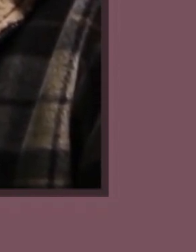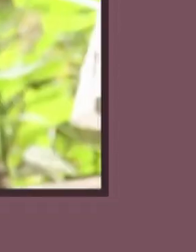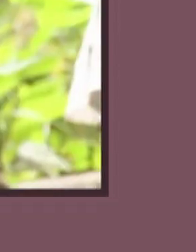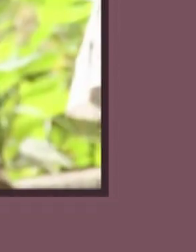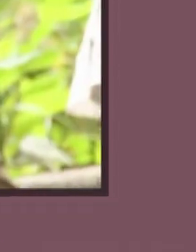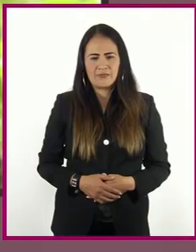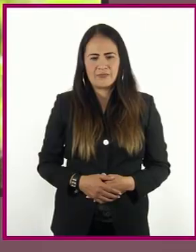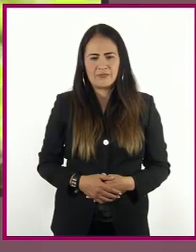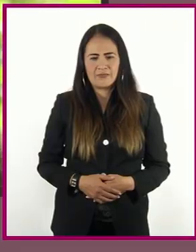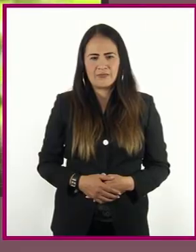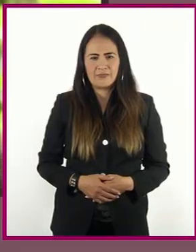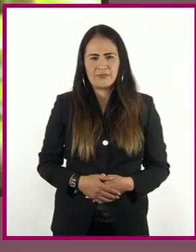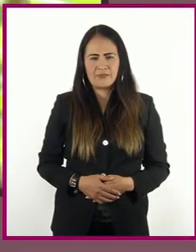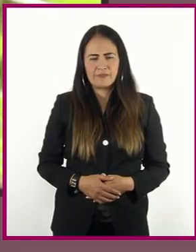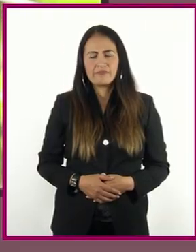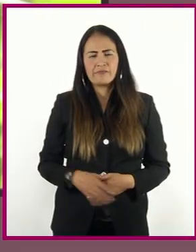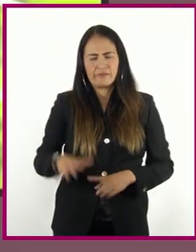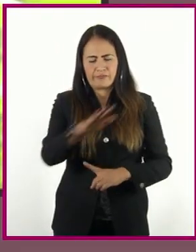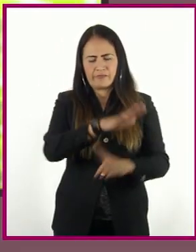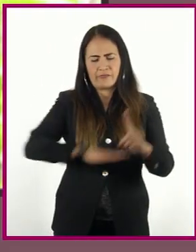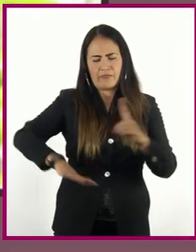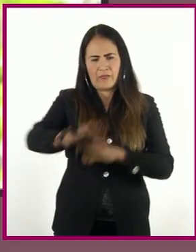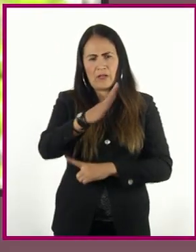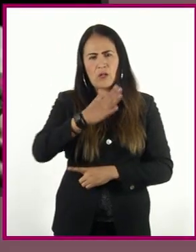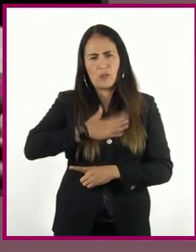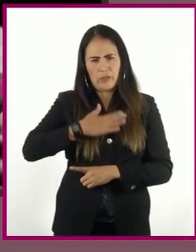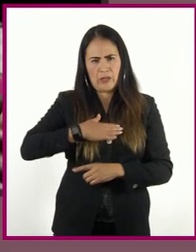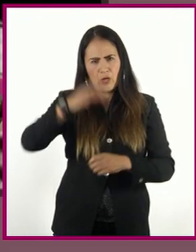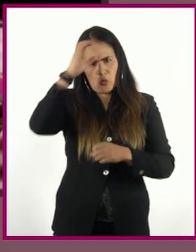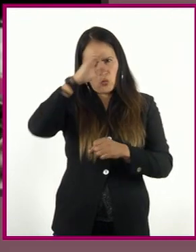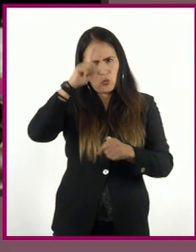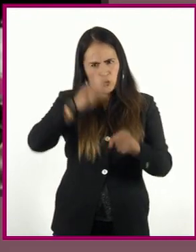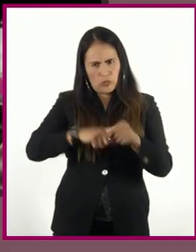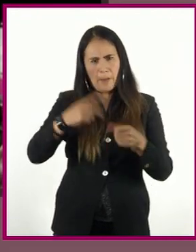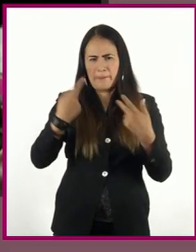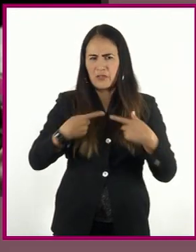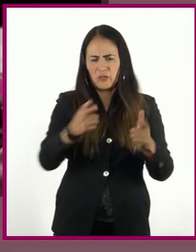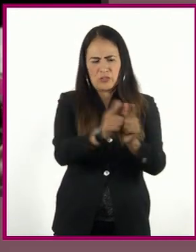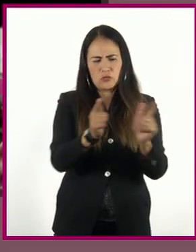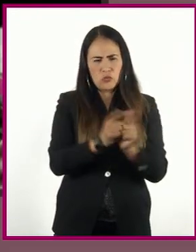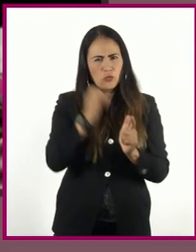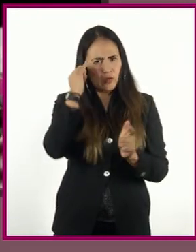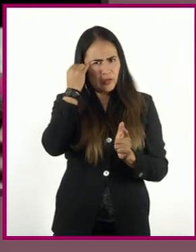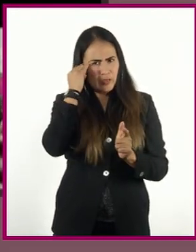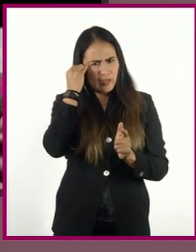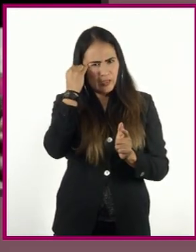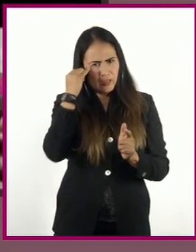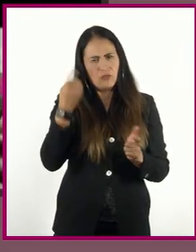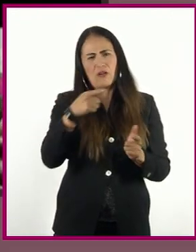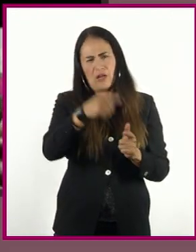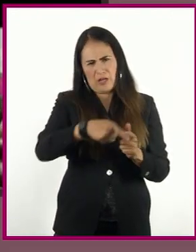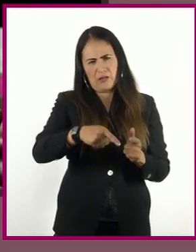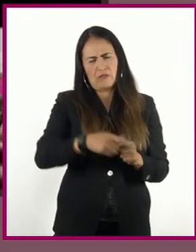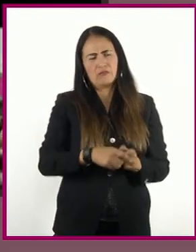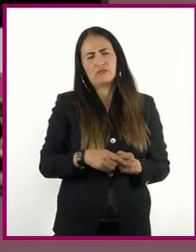Bueno, dentro de todo nuestro contexto cultural de nuestros indígenas, hasta la fecha se le conoce este lugar como